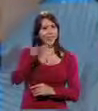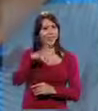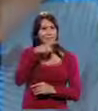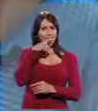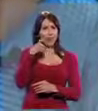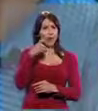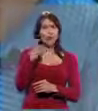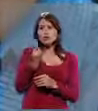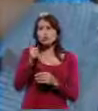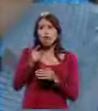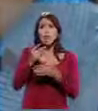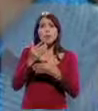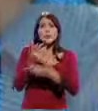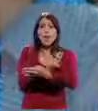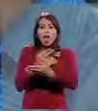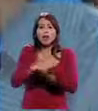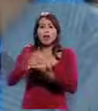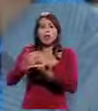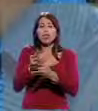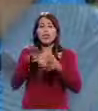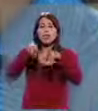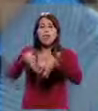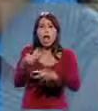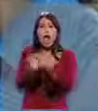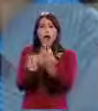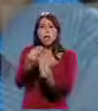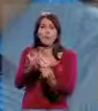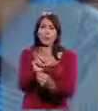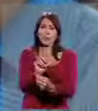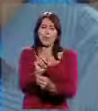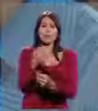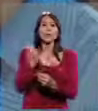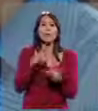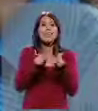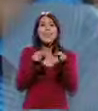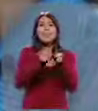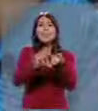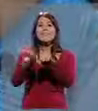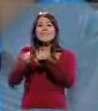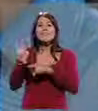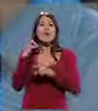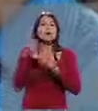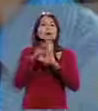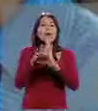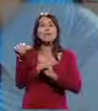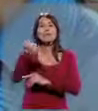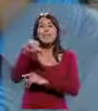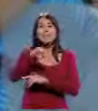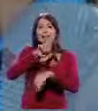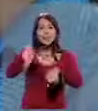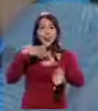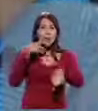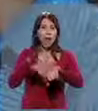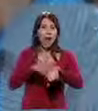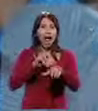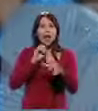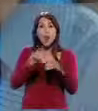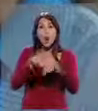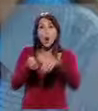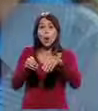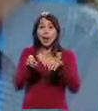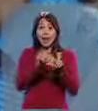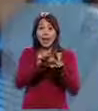sancochado verdad hervido en agua y nada más O sea hay otras técnicas de cocción puede ser una salsa natural podría